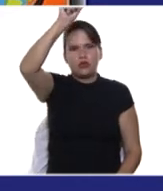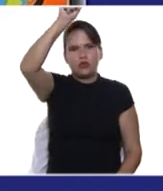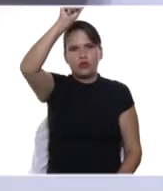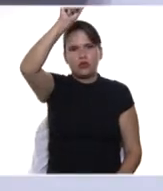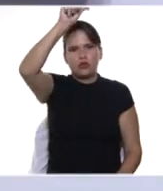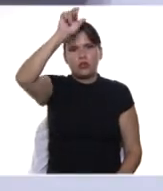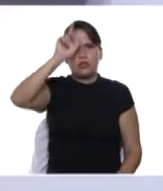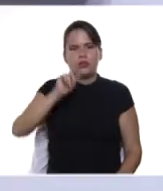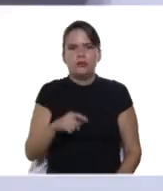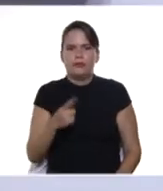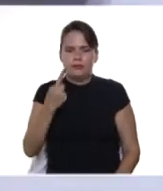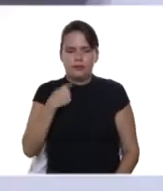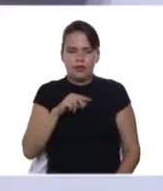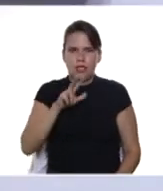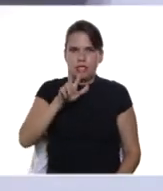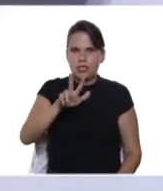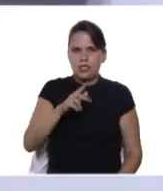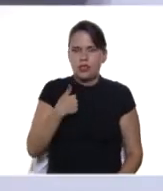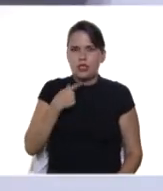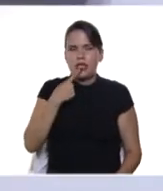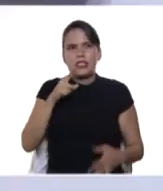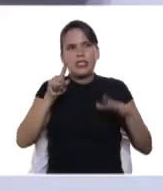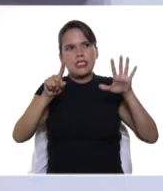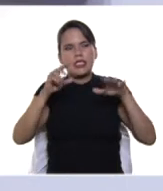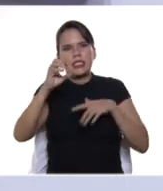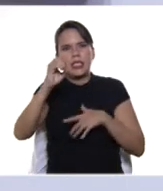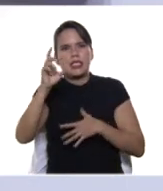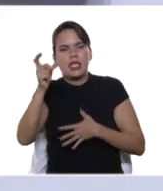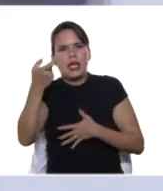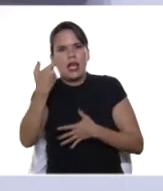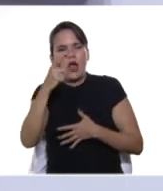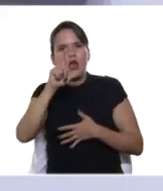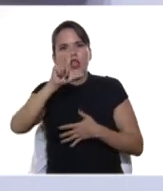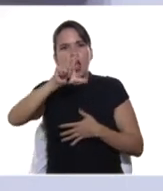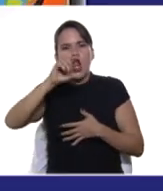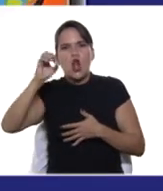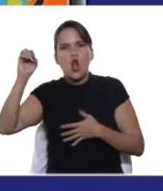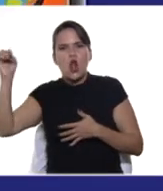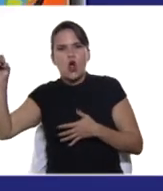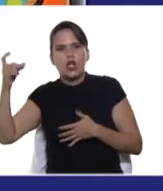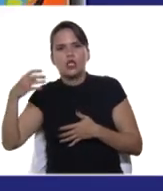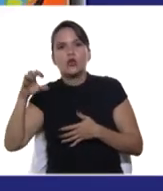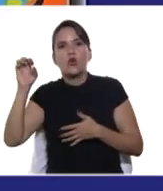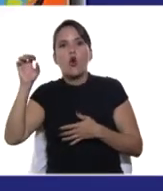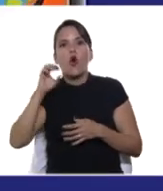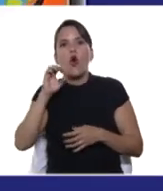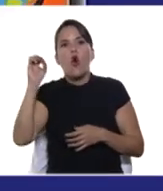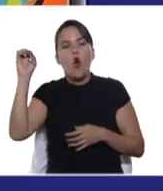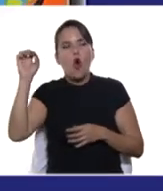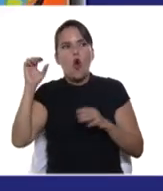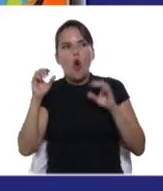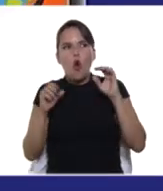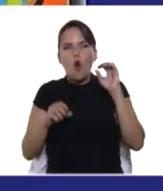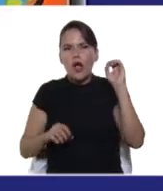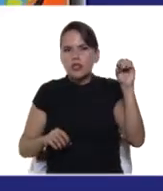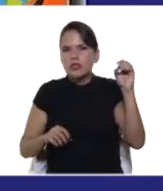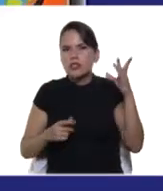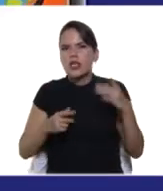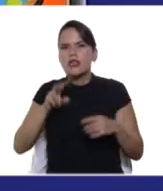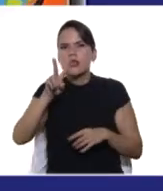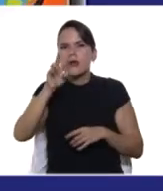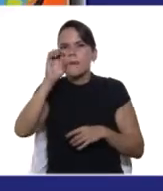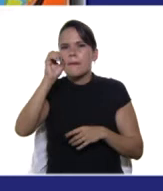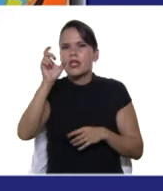tercer cuadrante, tendría 60 grados de longitud oeste y 20 grados de latitud sur. Y